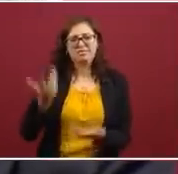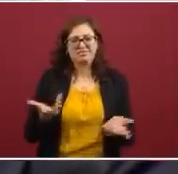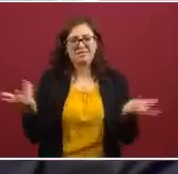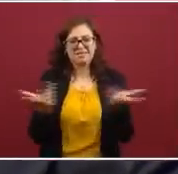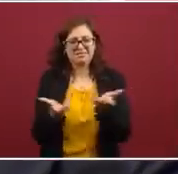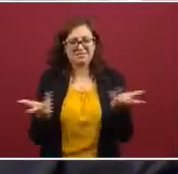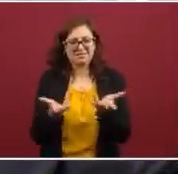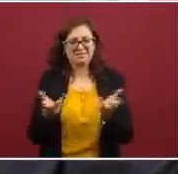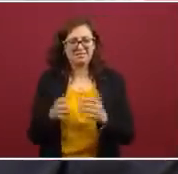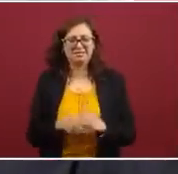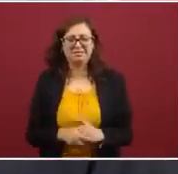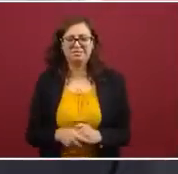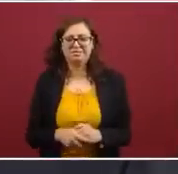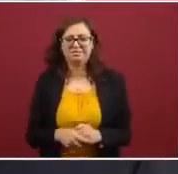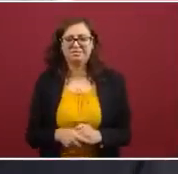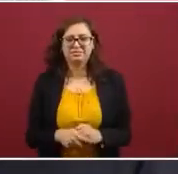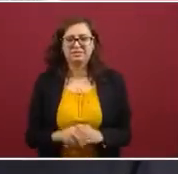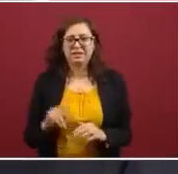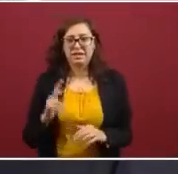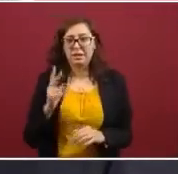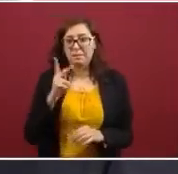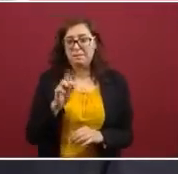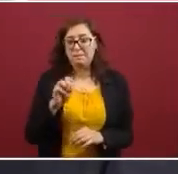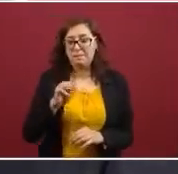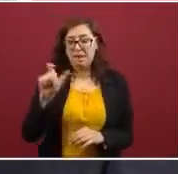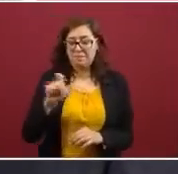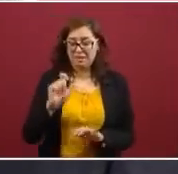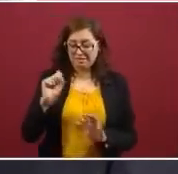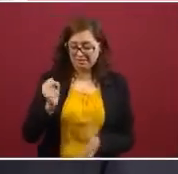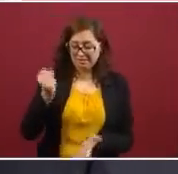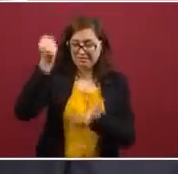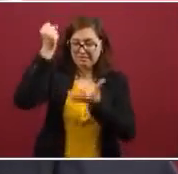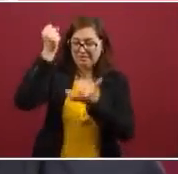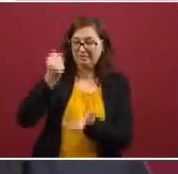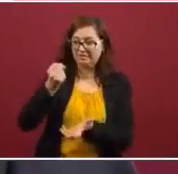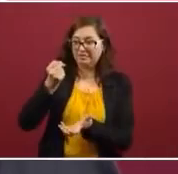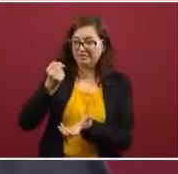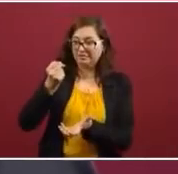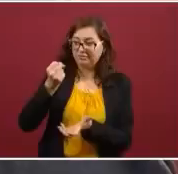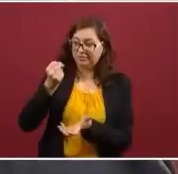Destinaban la inversión de Pemex a perforar